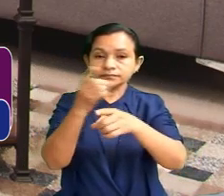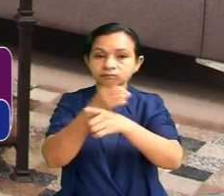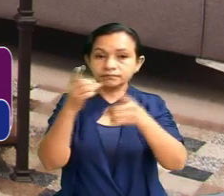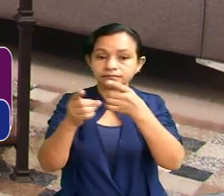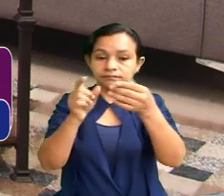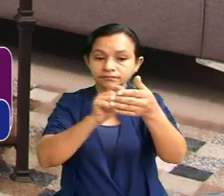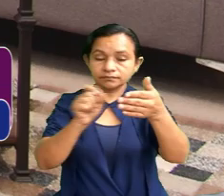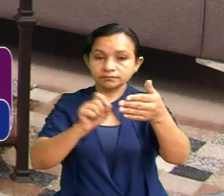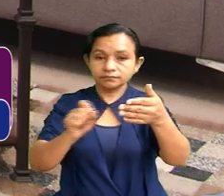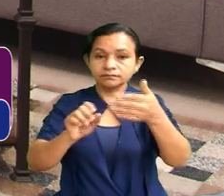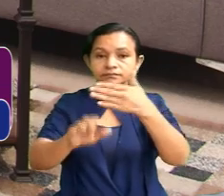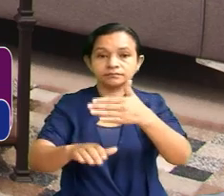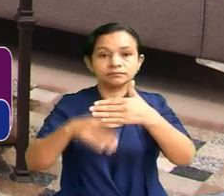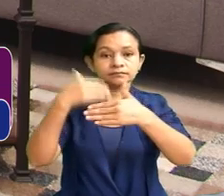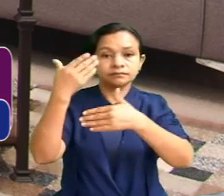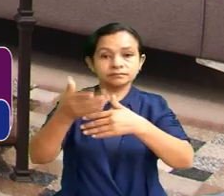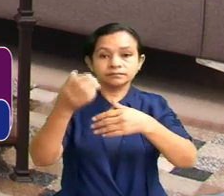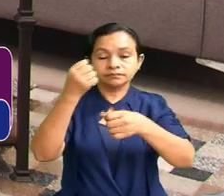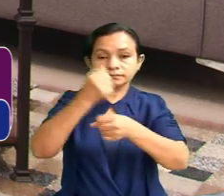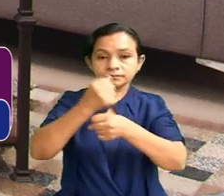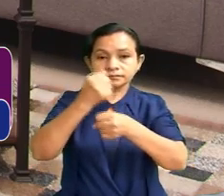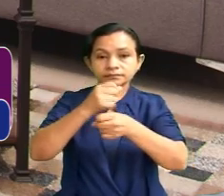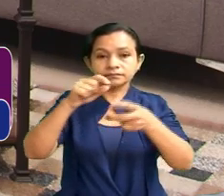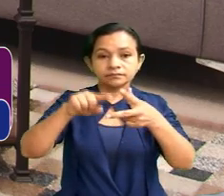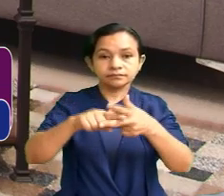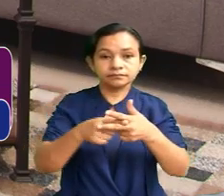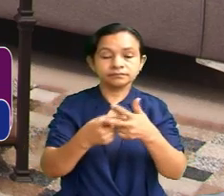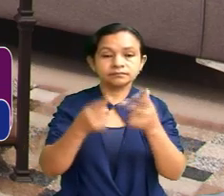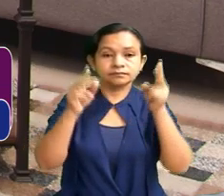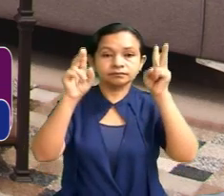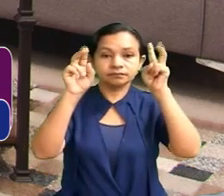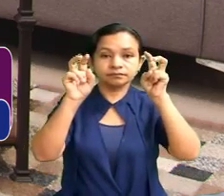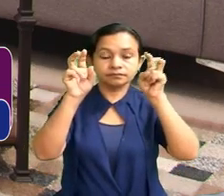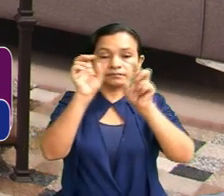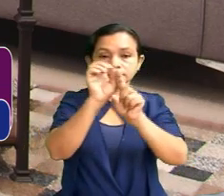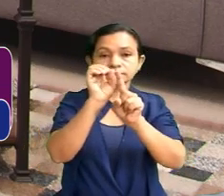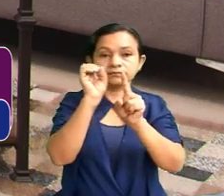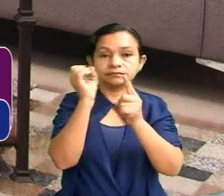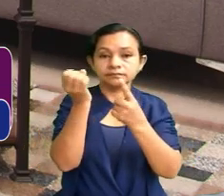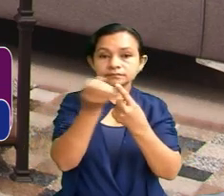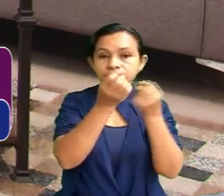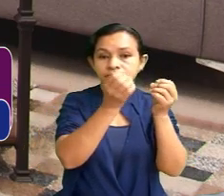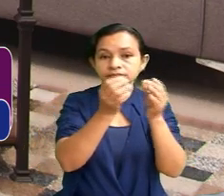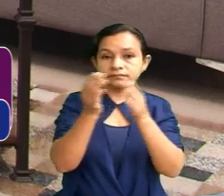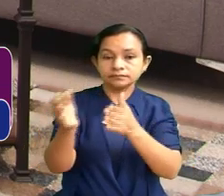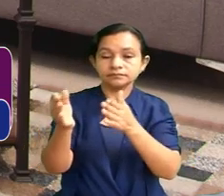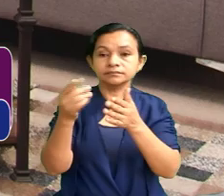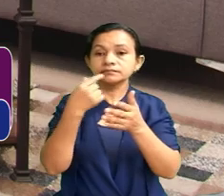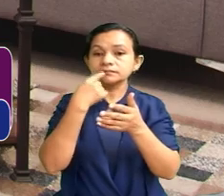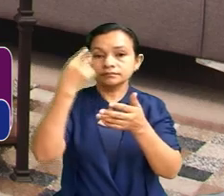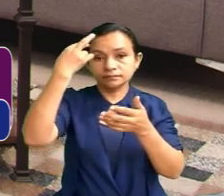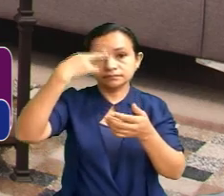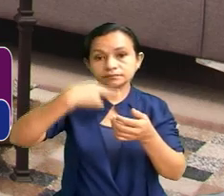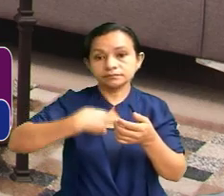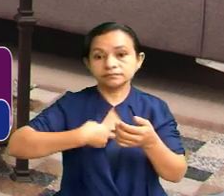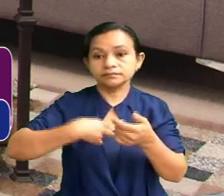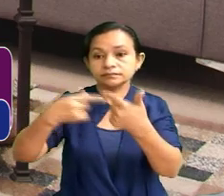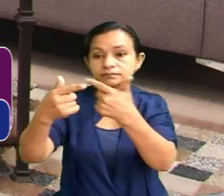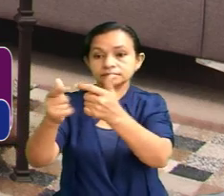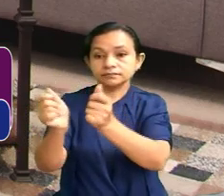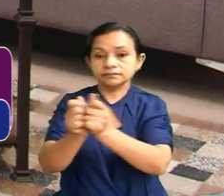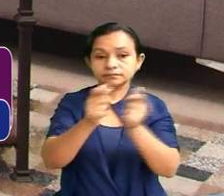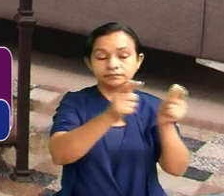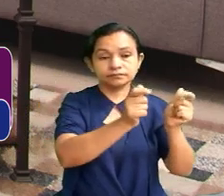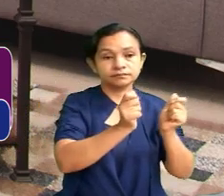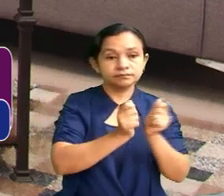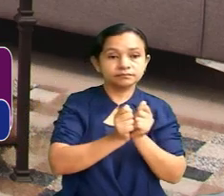empezar a trabajar todo eso y empezar a trabajar otros temas de organización de los puestos de mando también verdad para garantizar la